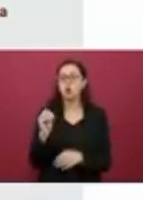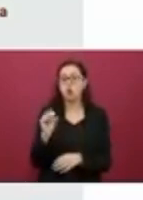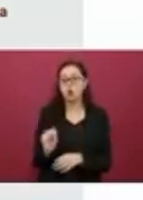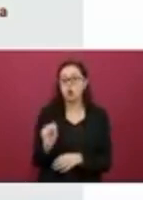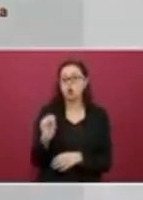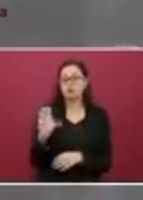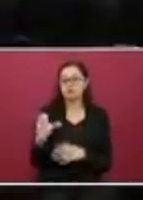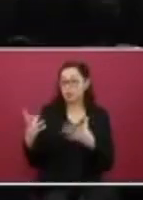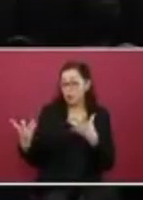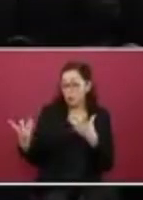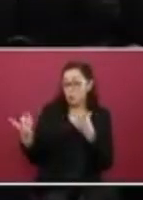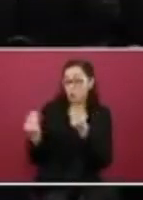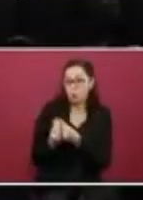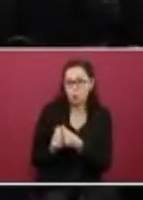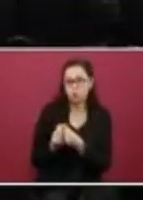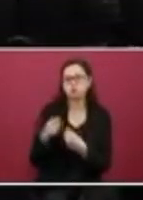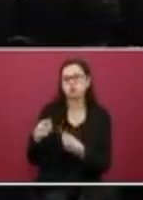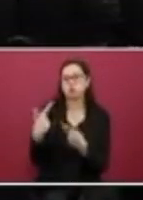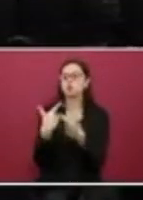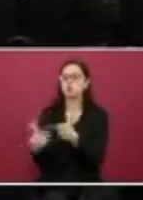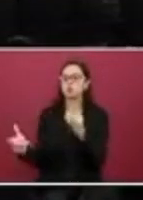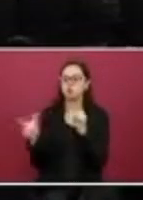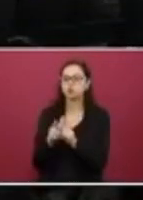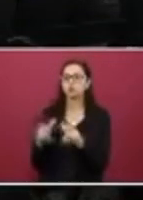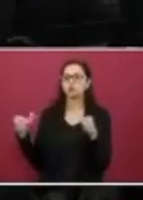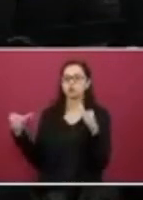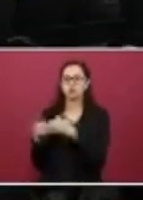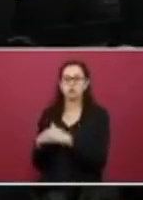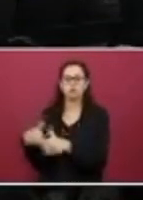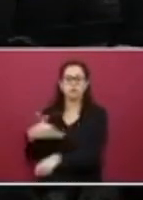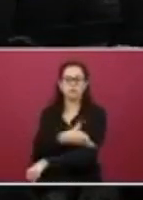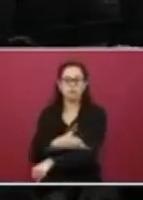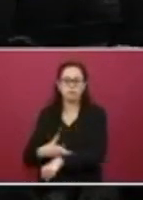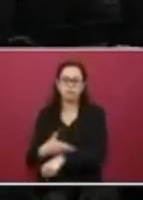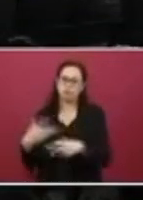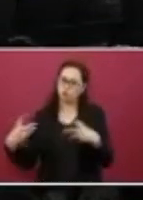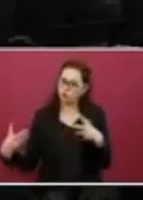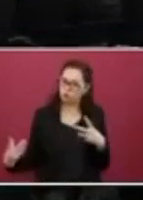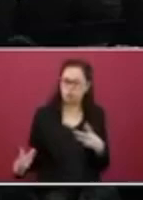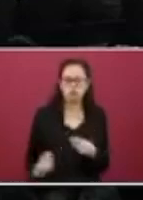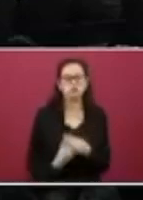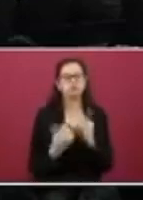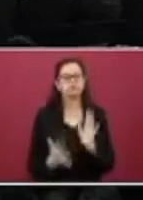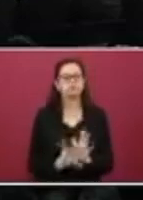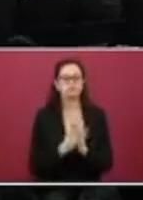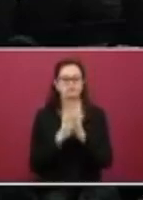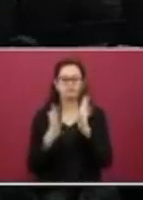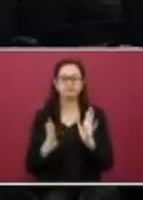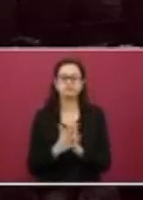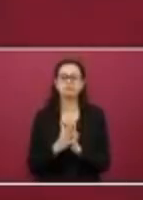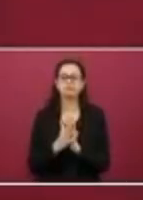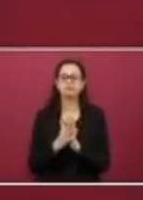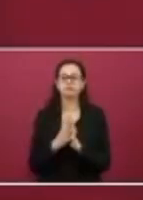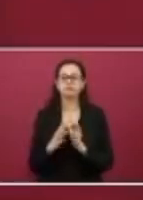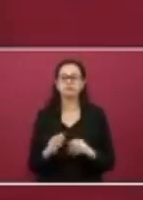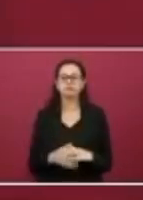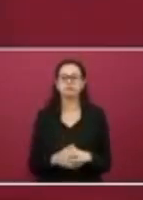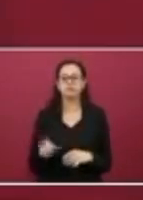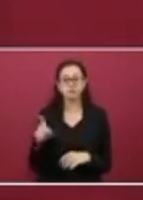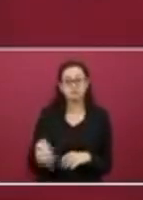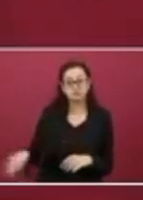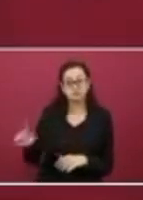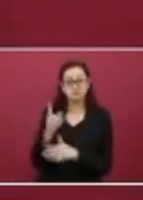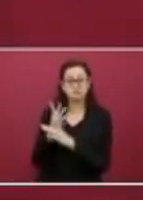civiles con los colectivos y con los familiares de las víctimas como ellos dicen nunca